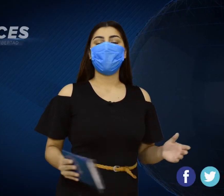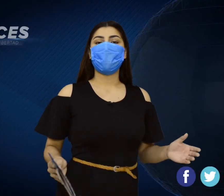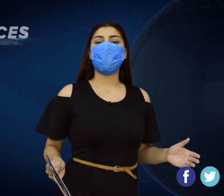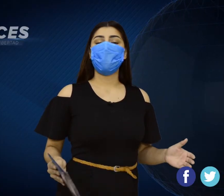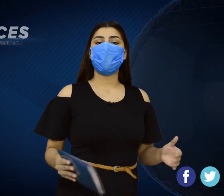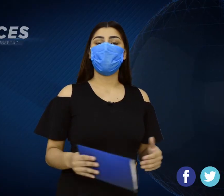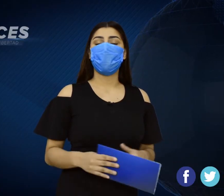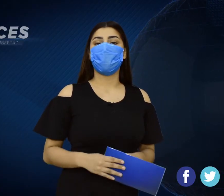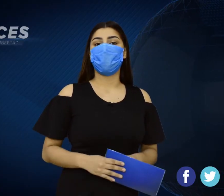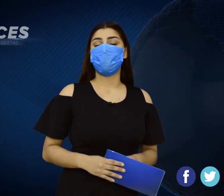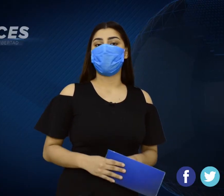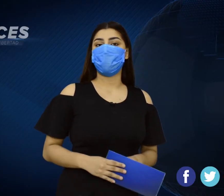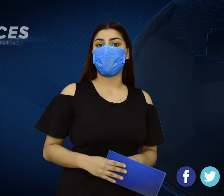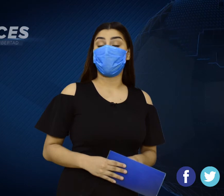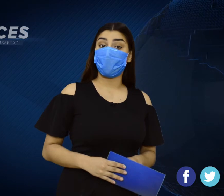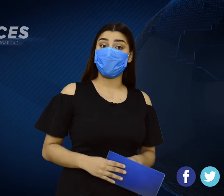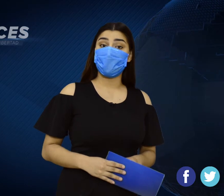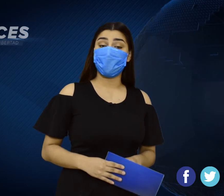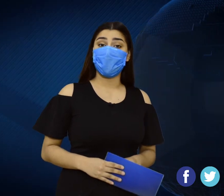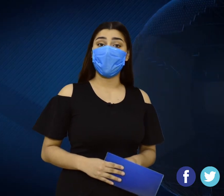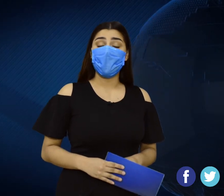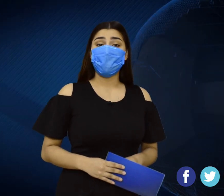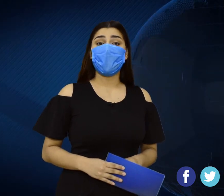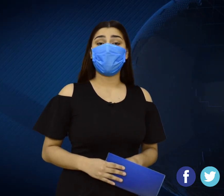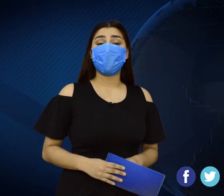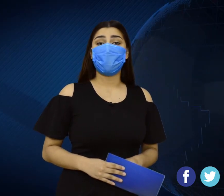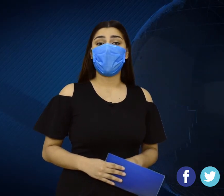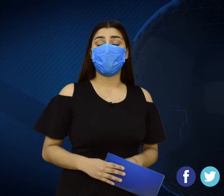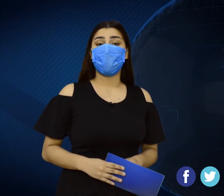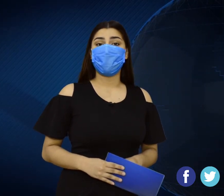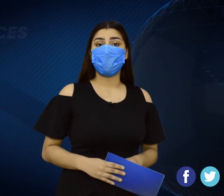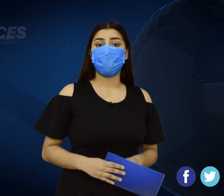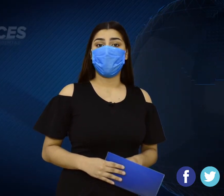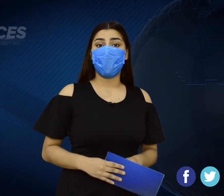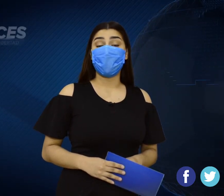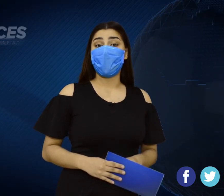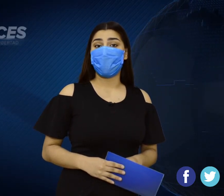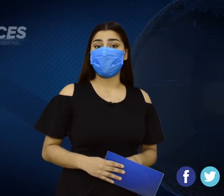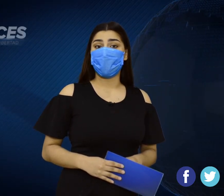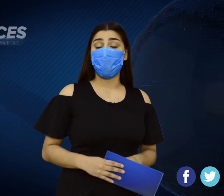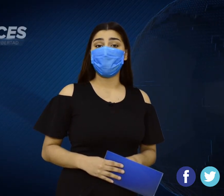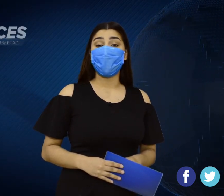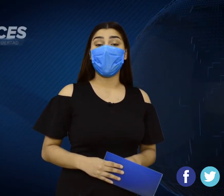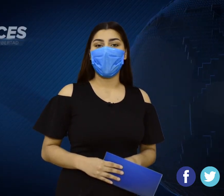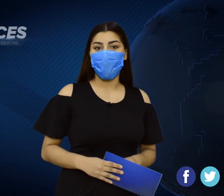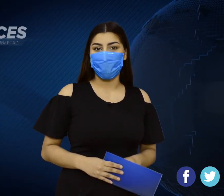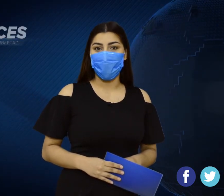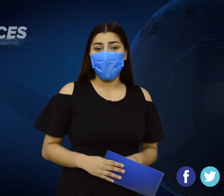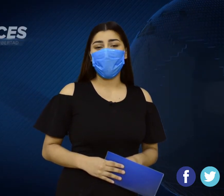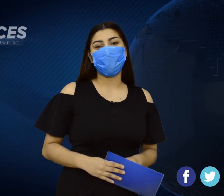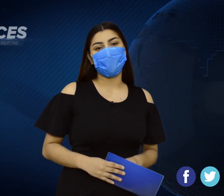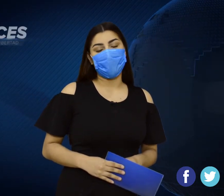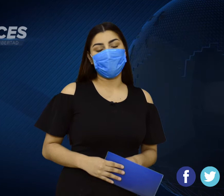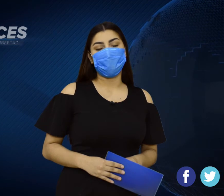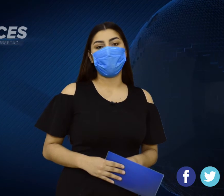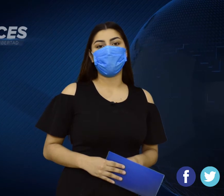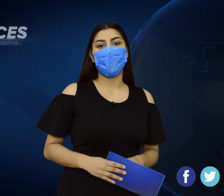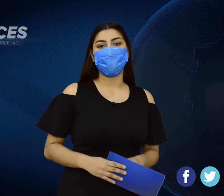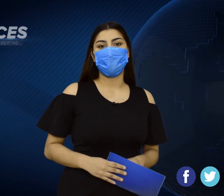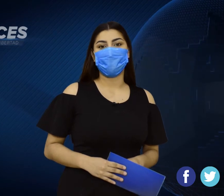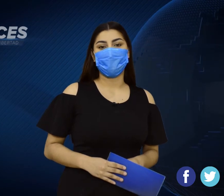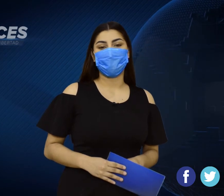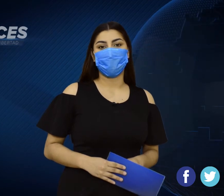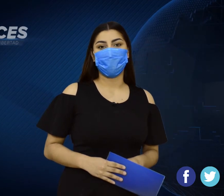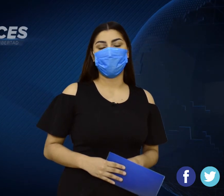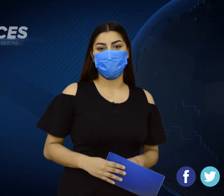El Ministerio de Salud informó sobre su reporte semanal sobre la pandemia del COVID-19 en el avance con Nicaragua, en contraste con los datos